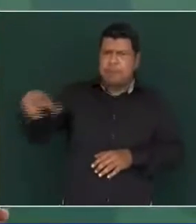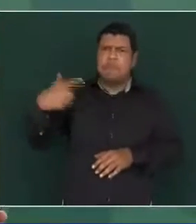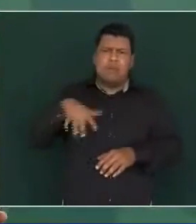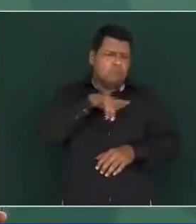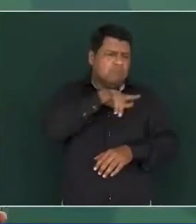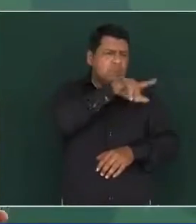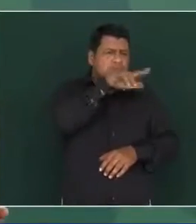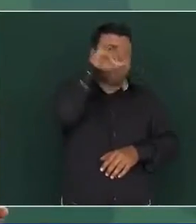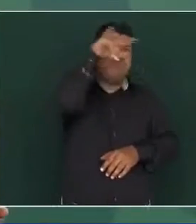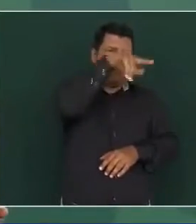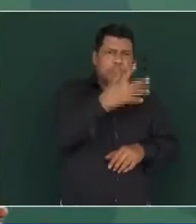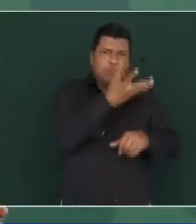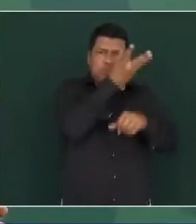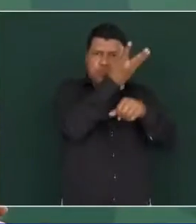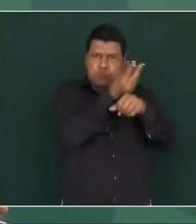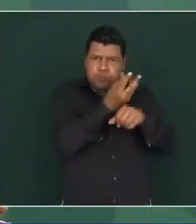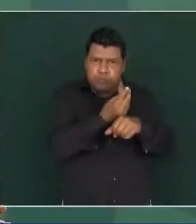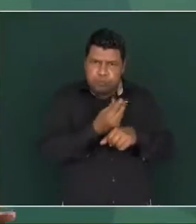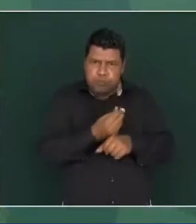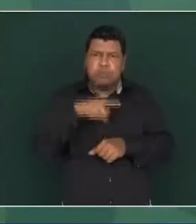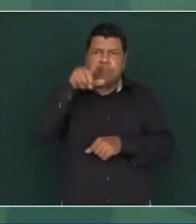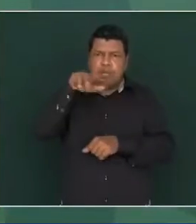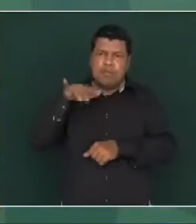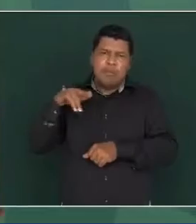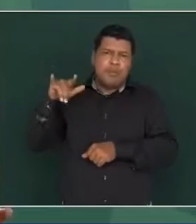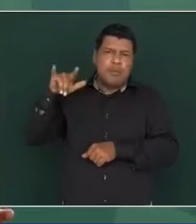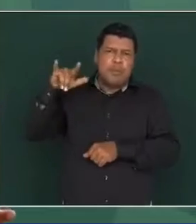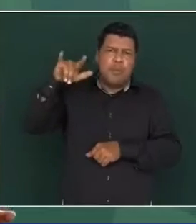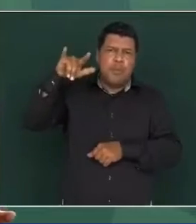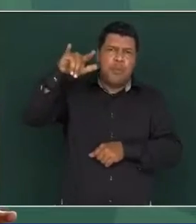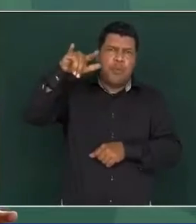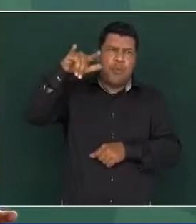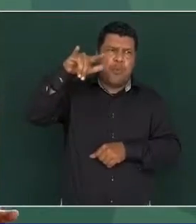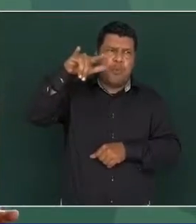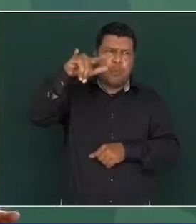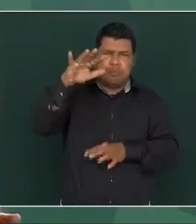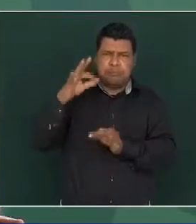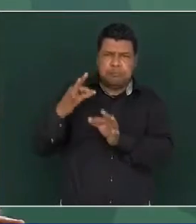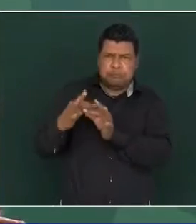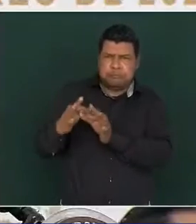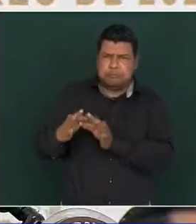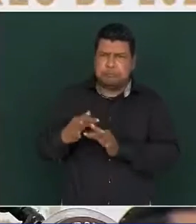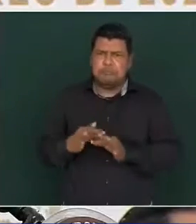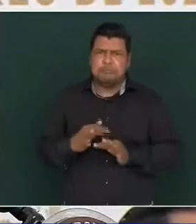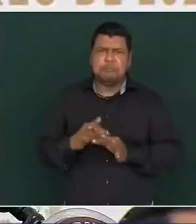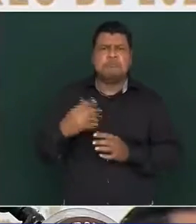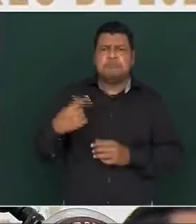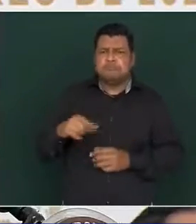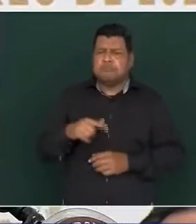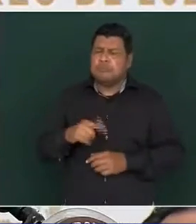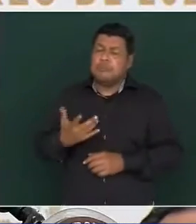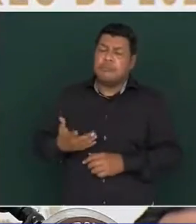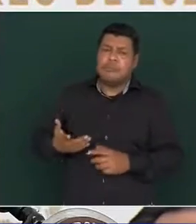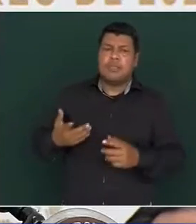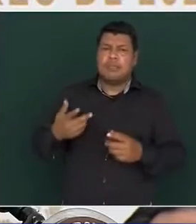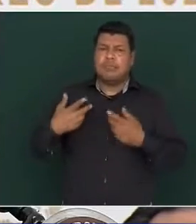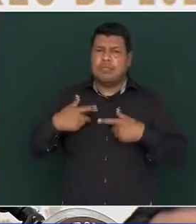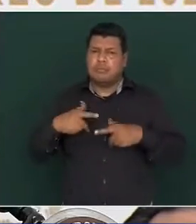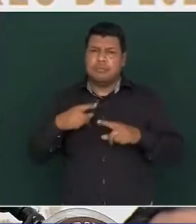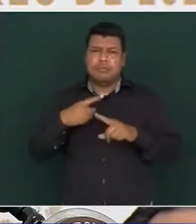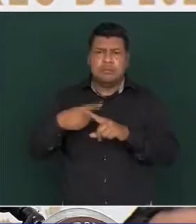mantenimientos, para la aviación general. También tiene un área de aviación general donde podrán la